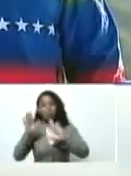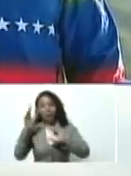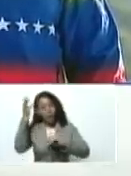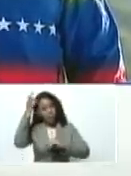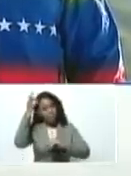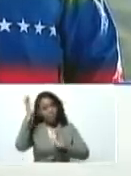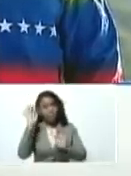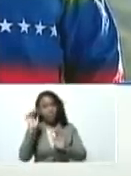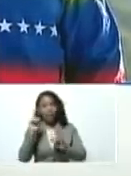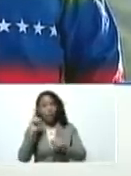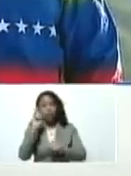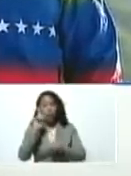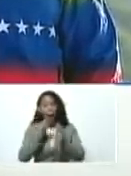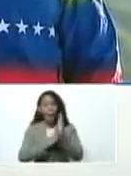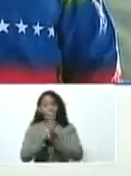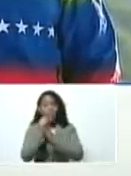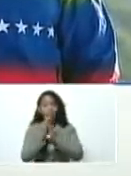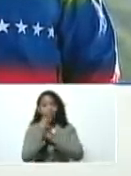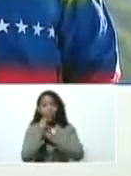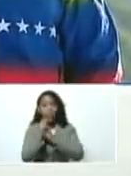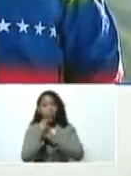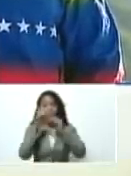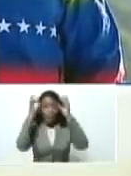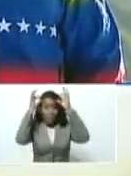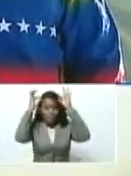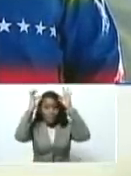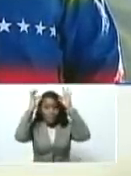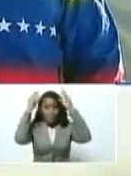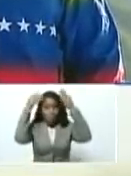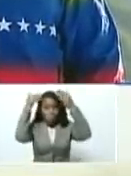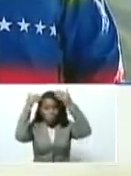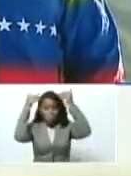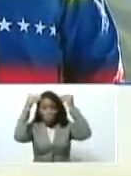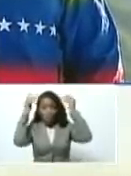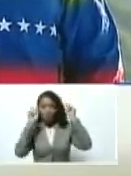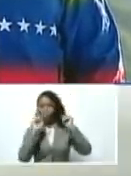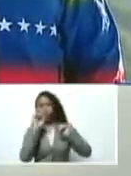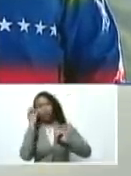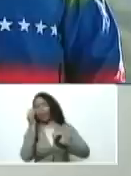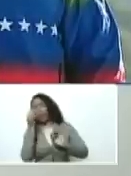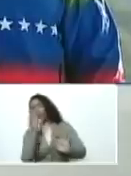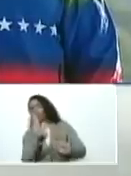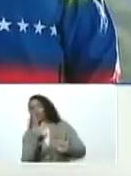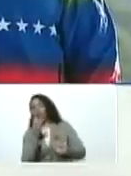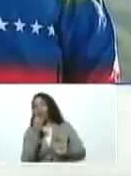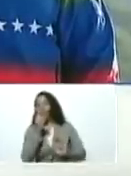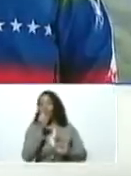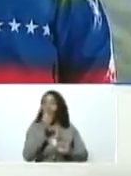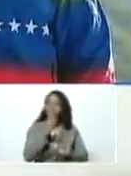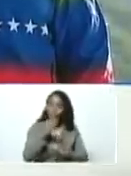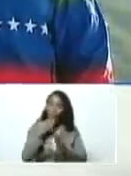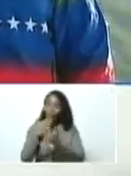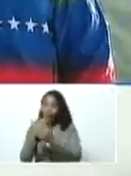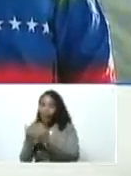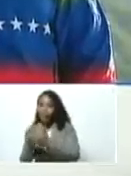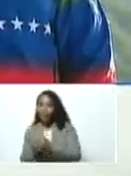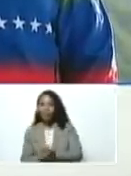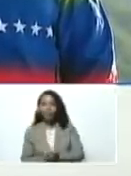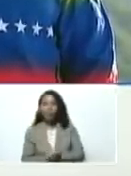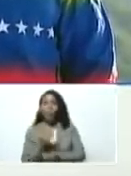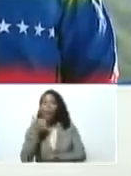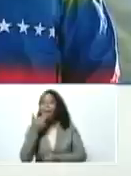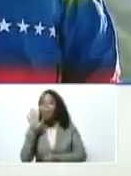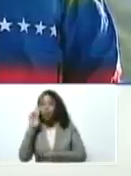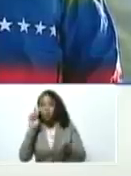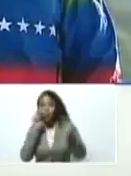Un emprendimiento de tinte. No creo. Bueno, Terán, gracias. Pronto nos